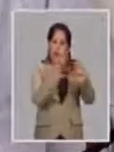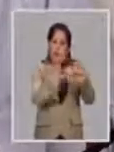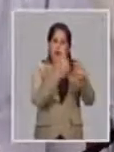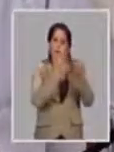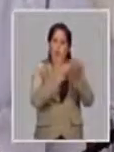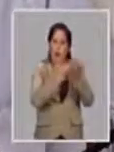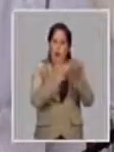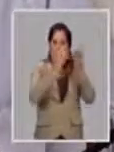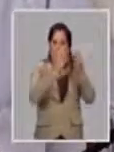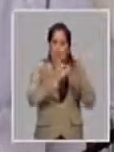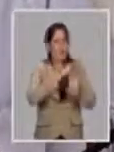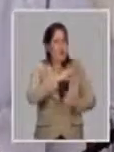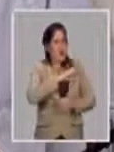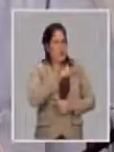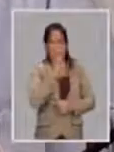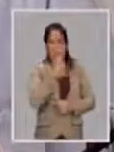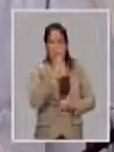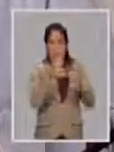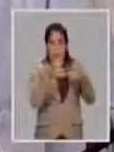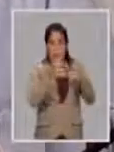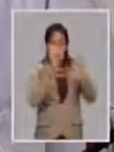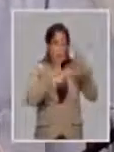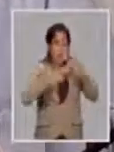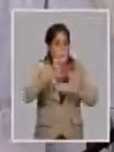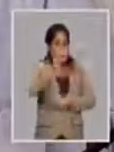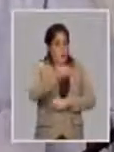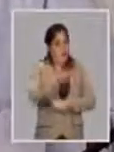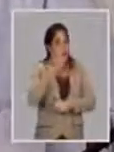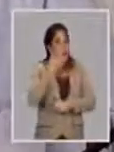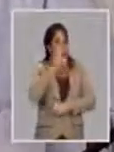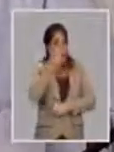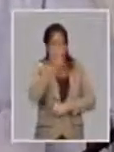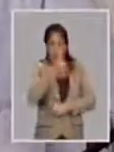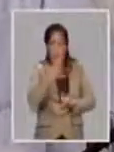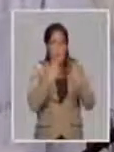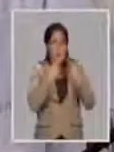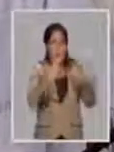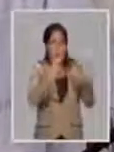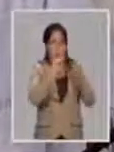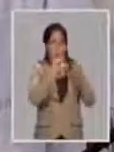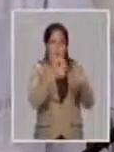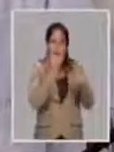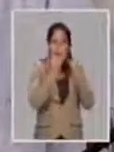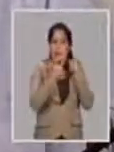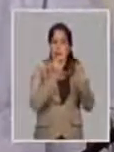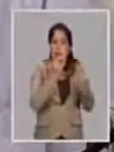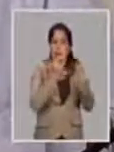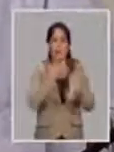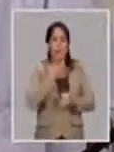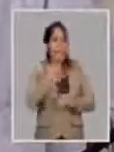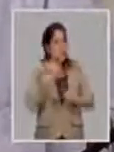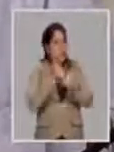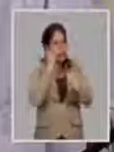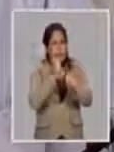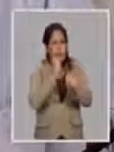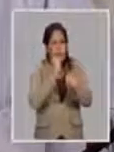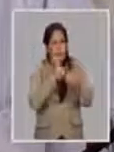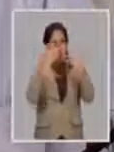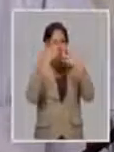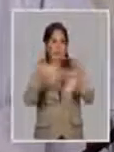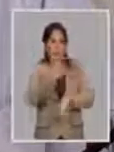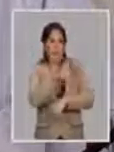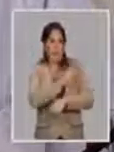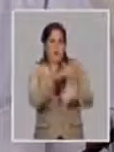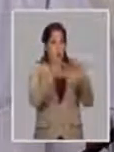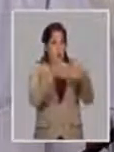muy complacidos. Realmente tienen un equipo de investigación con un interés, con un deseo de